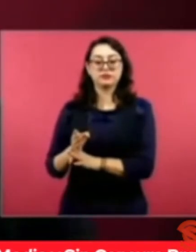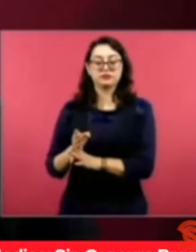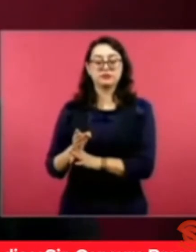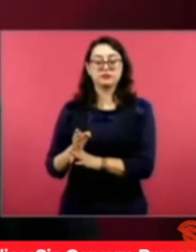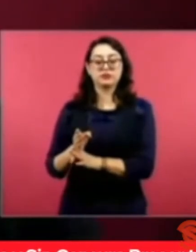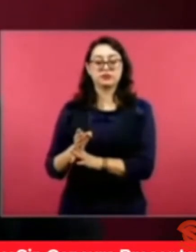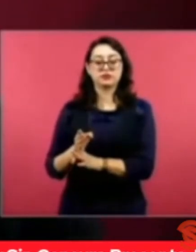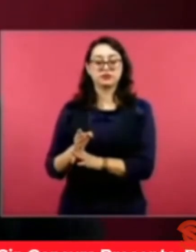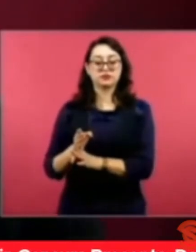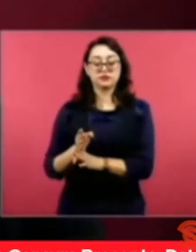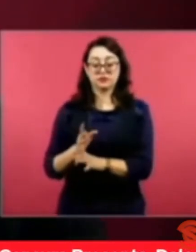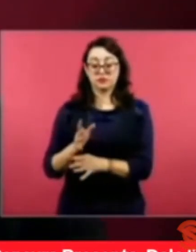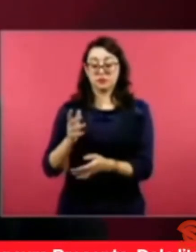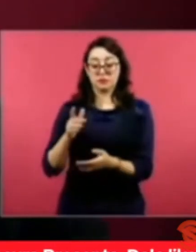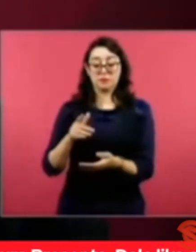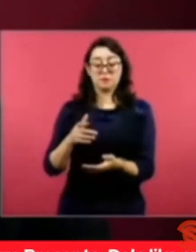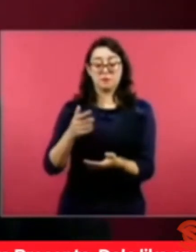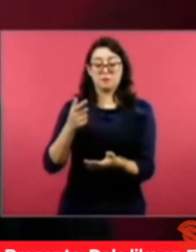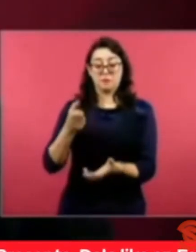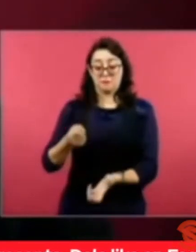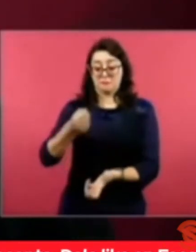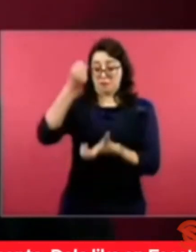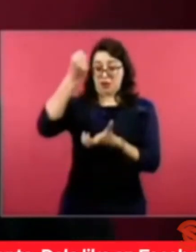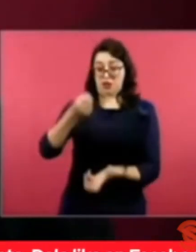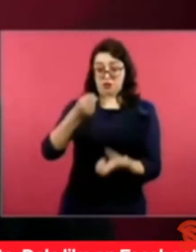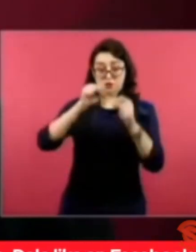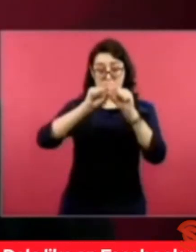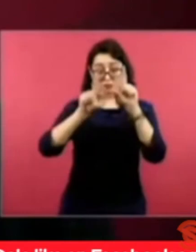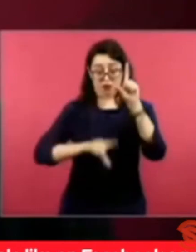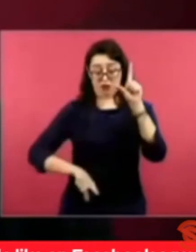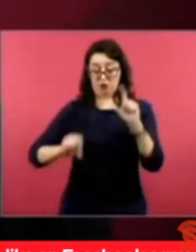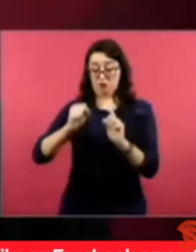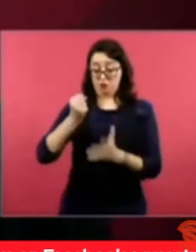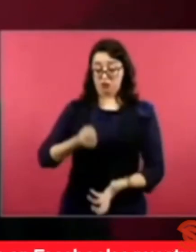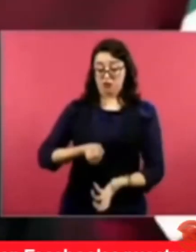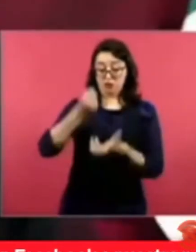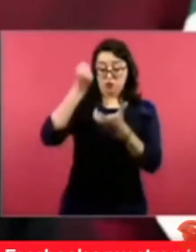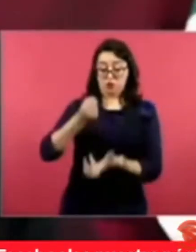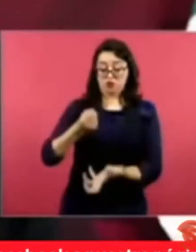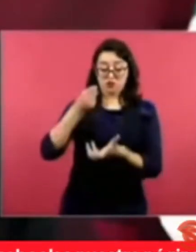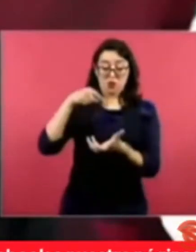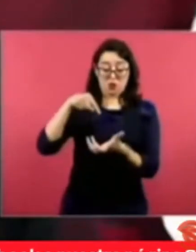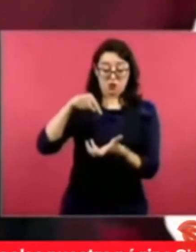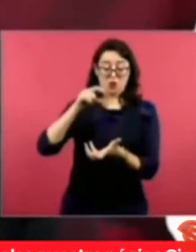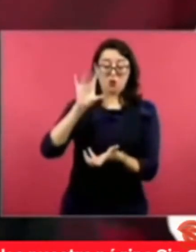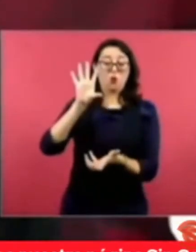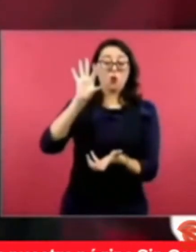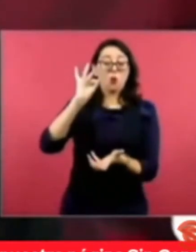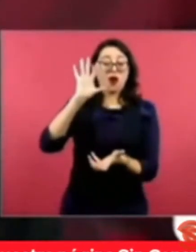el 40% del presupuesto nacional